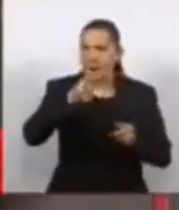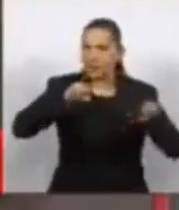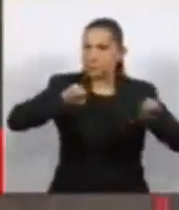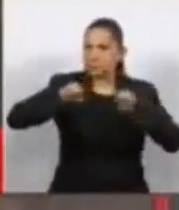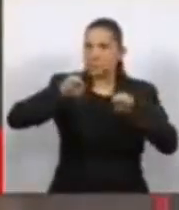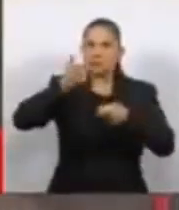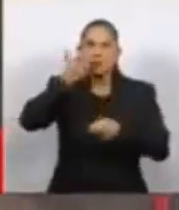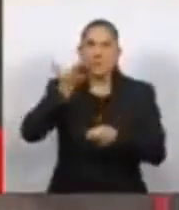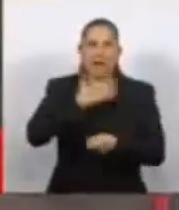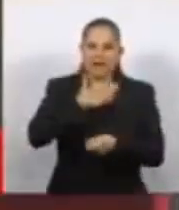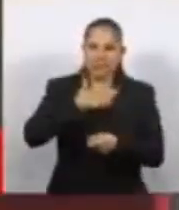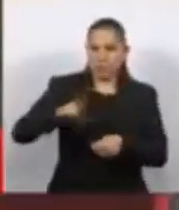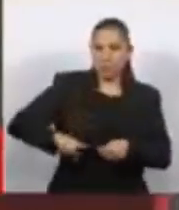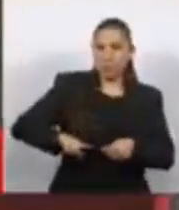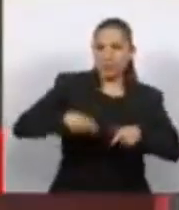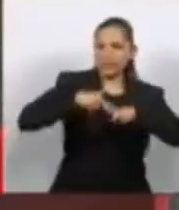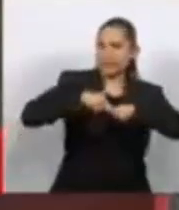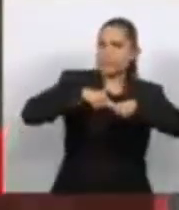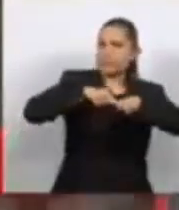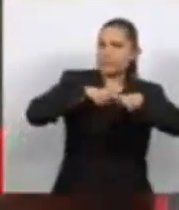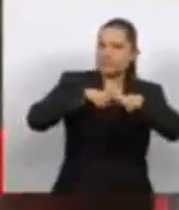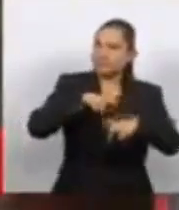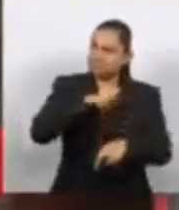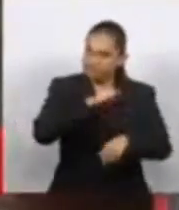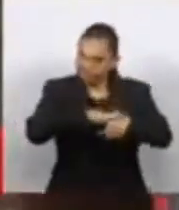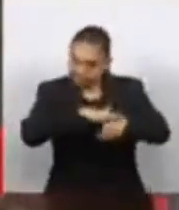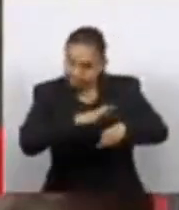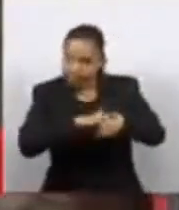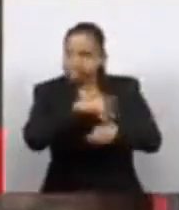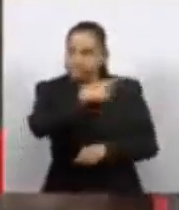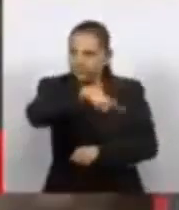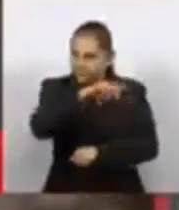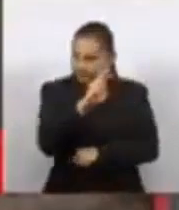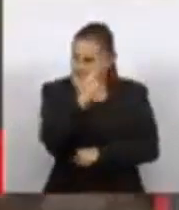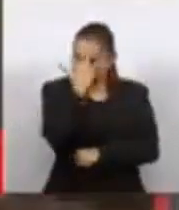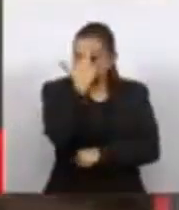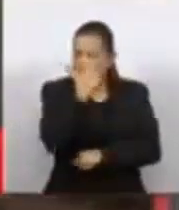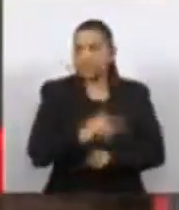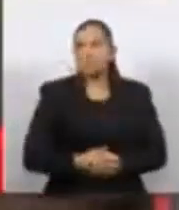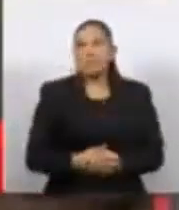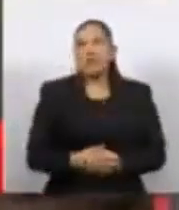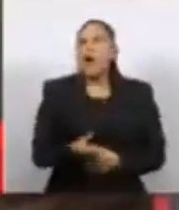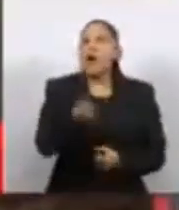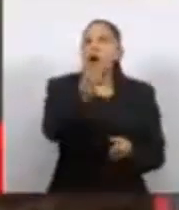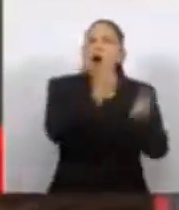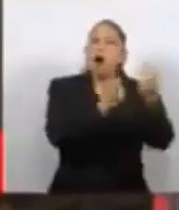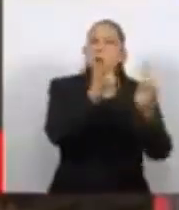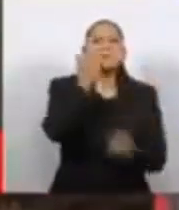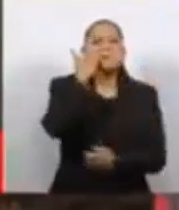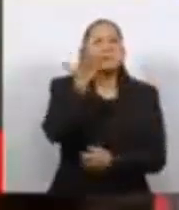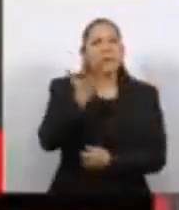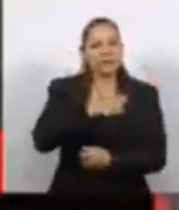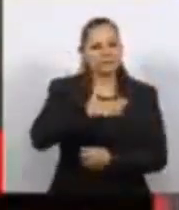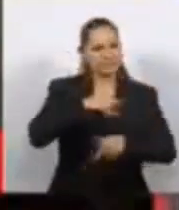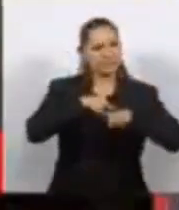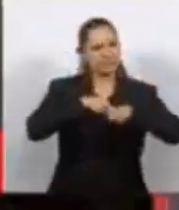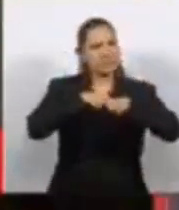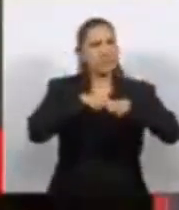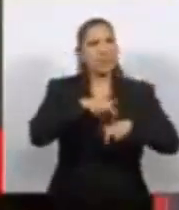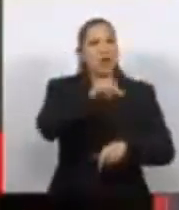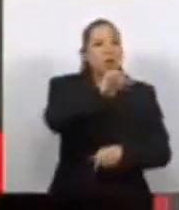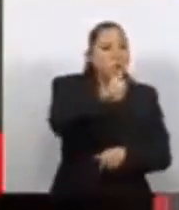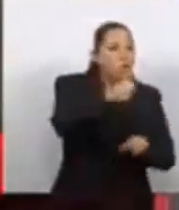hegemonía de cualquier índole, las que intentan suprimir la pluralidad, las que son incapaces de dialogar